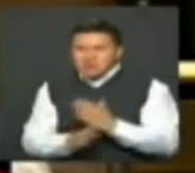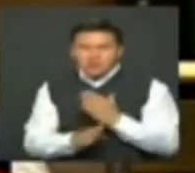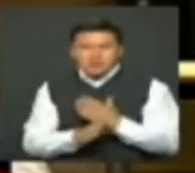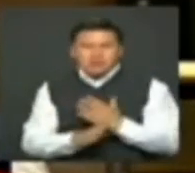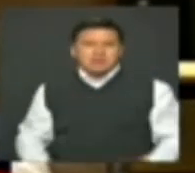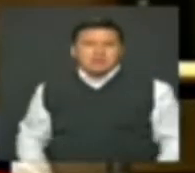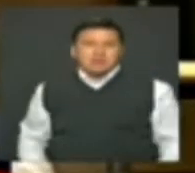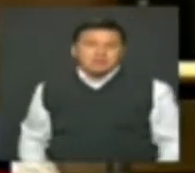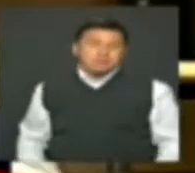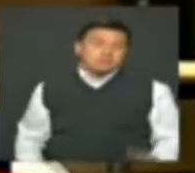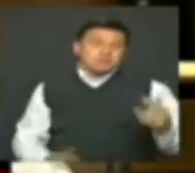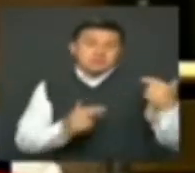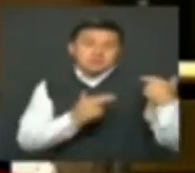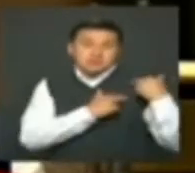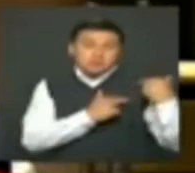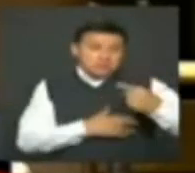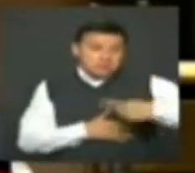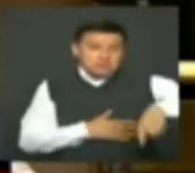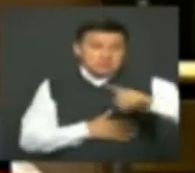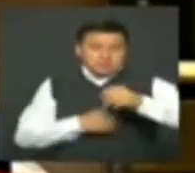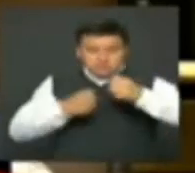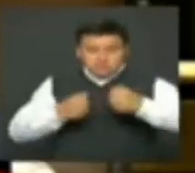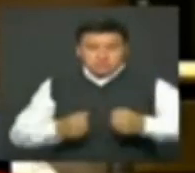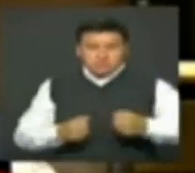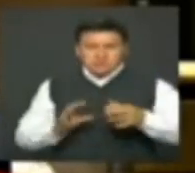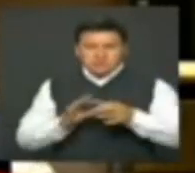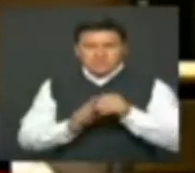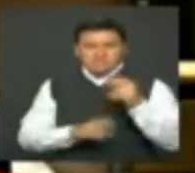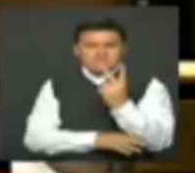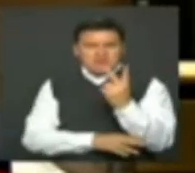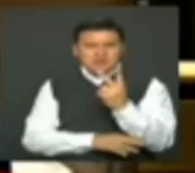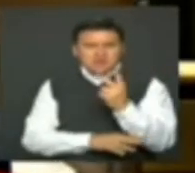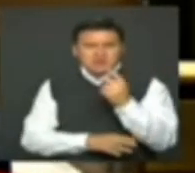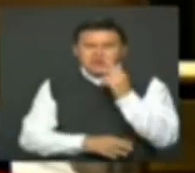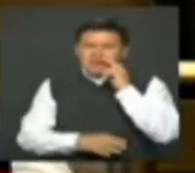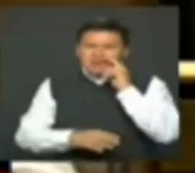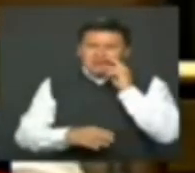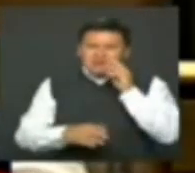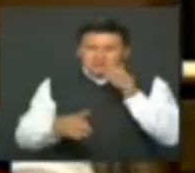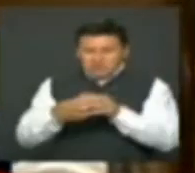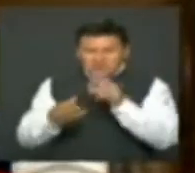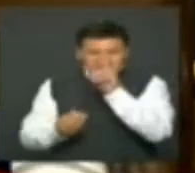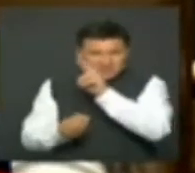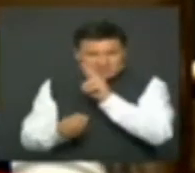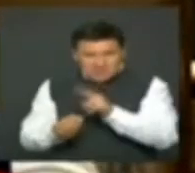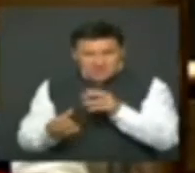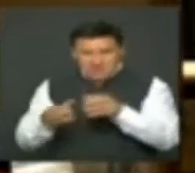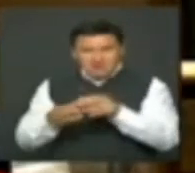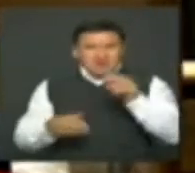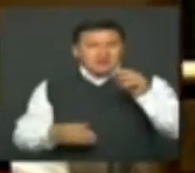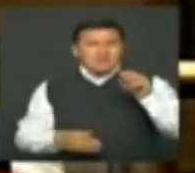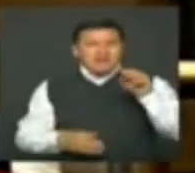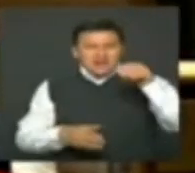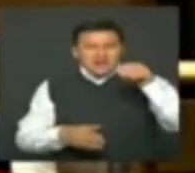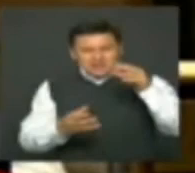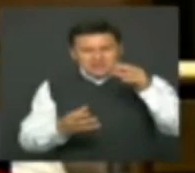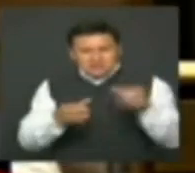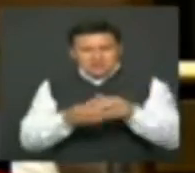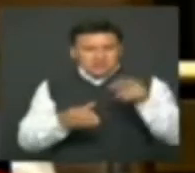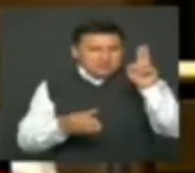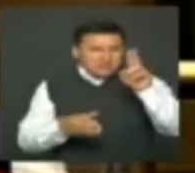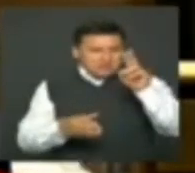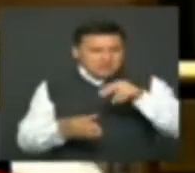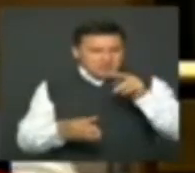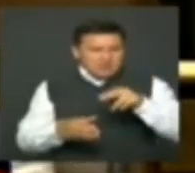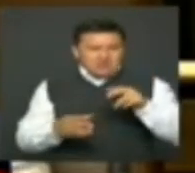manera responsable, las bancadas de la Alianza Verde, el Partido Mira y el Polo Democrático Alternativo hemos permanecido en esta sesión, en